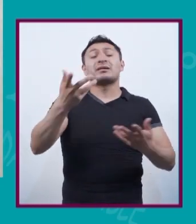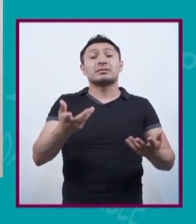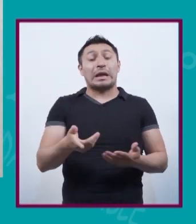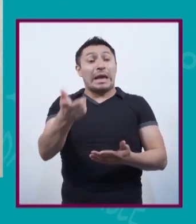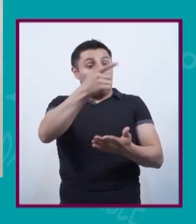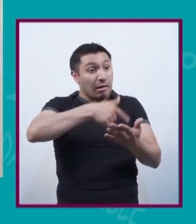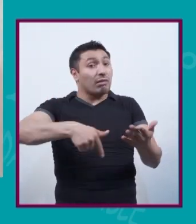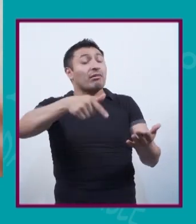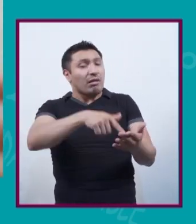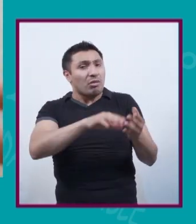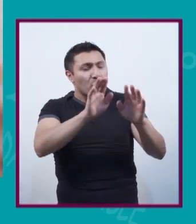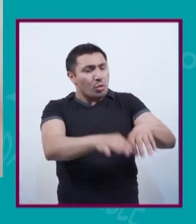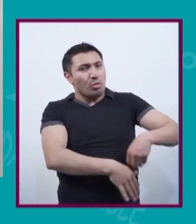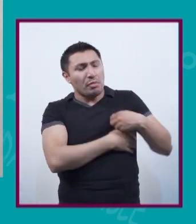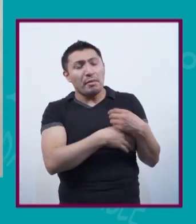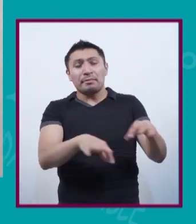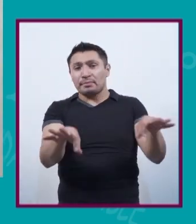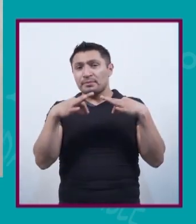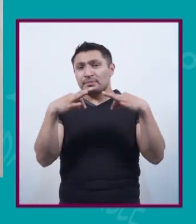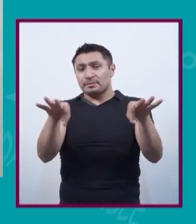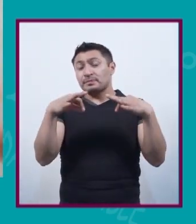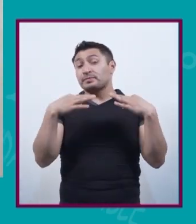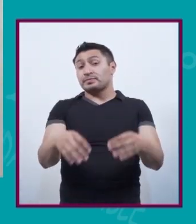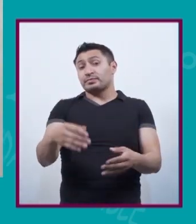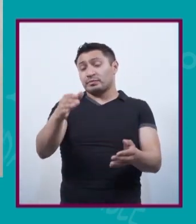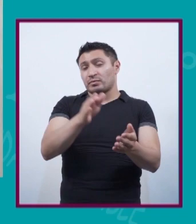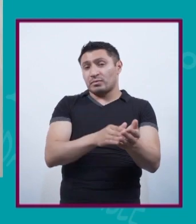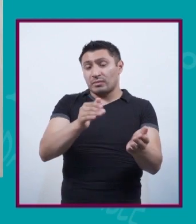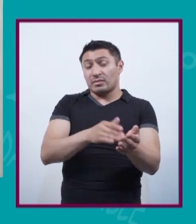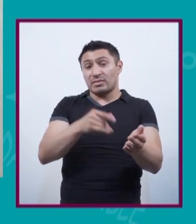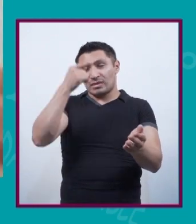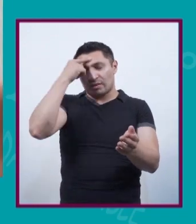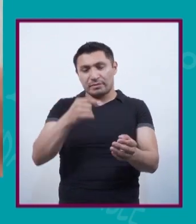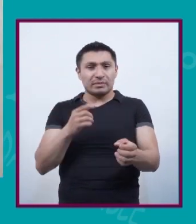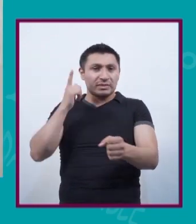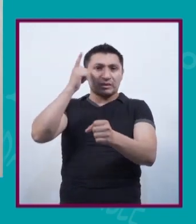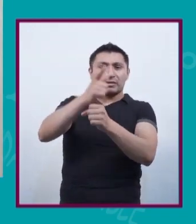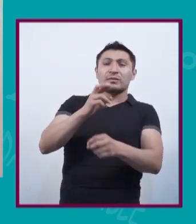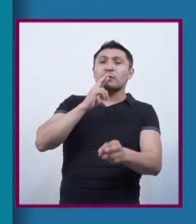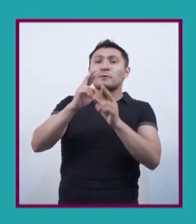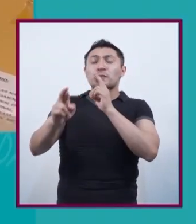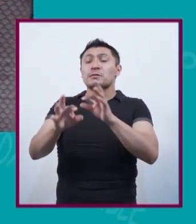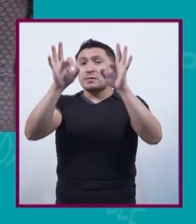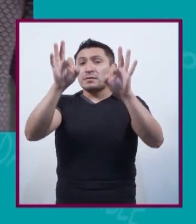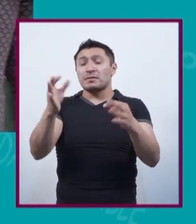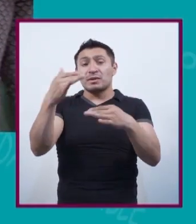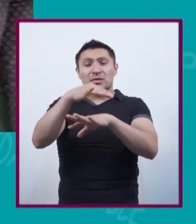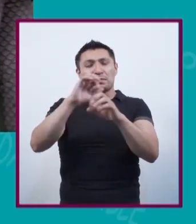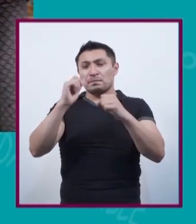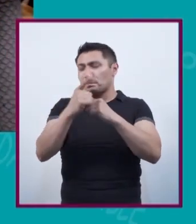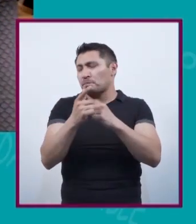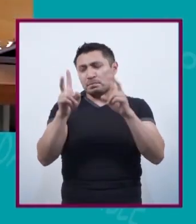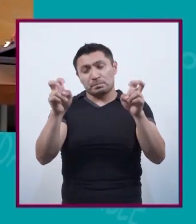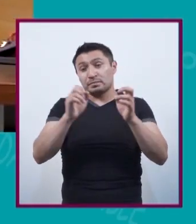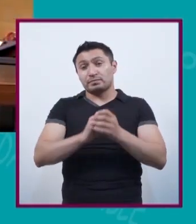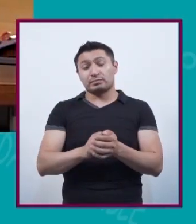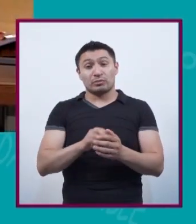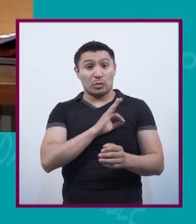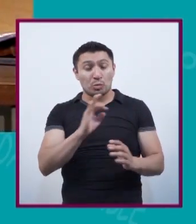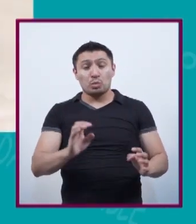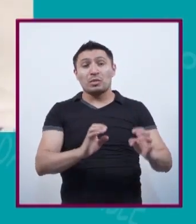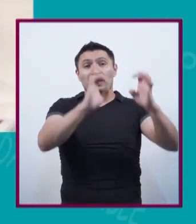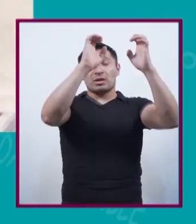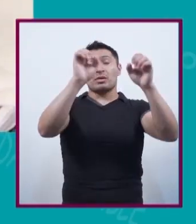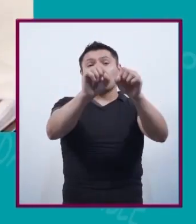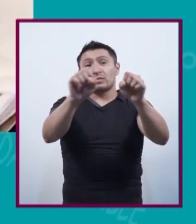se guardan documentos para tener las respuestas correctas sobre un tema. Puede ser un edificio, sala